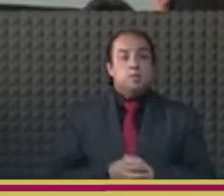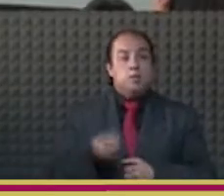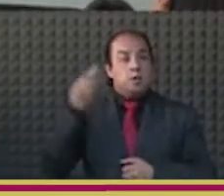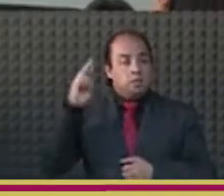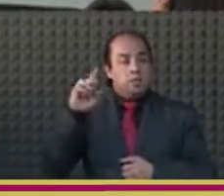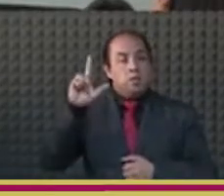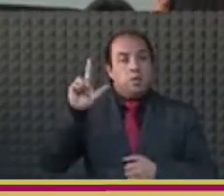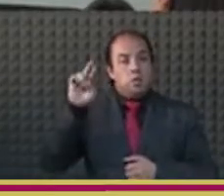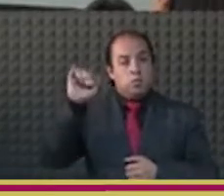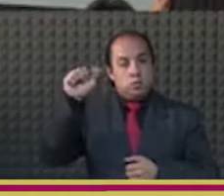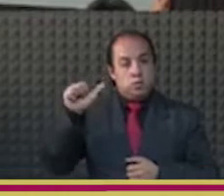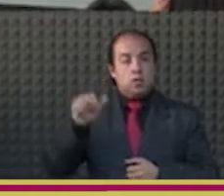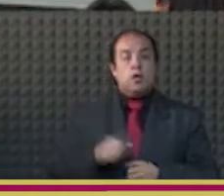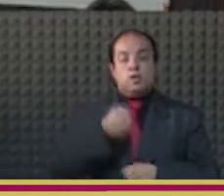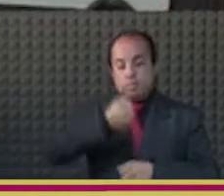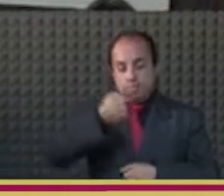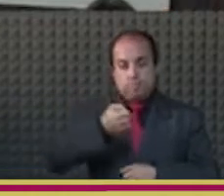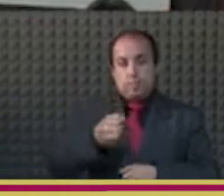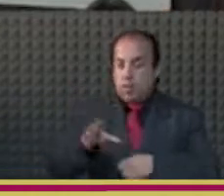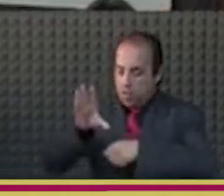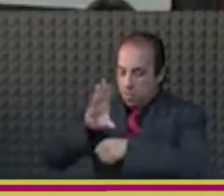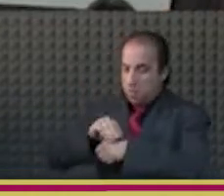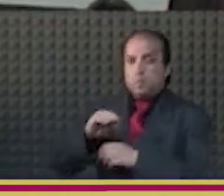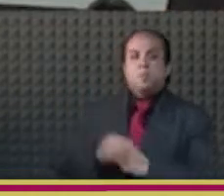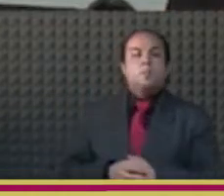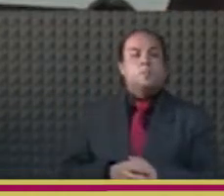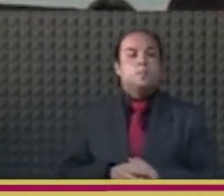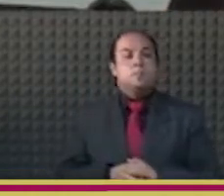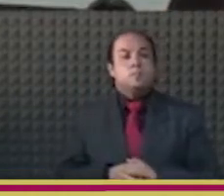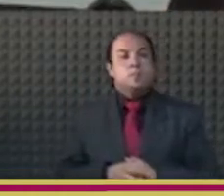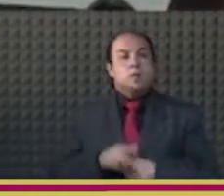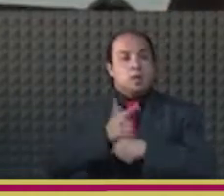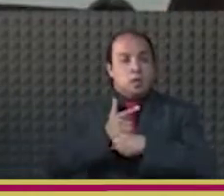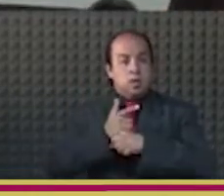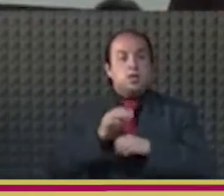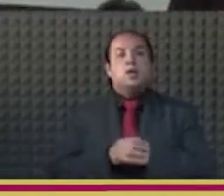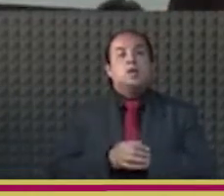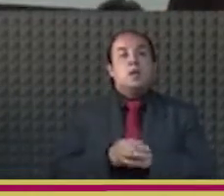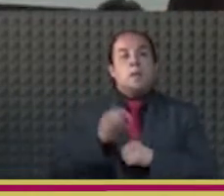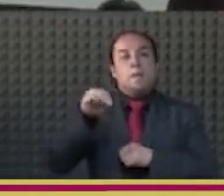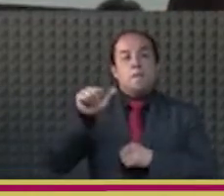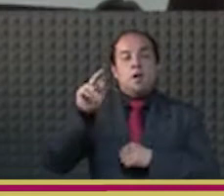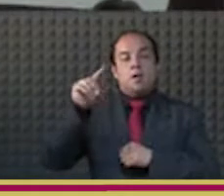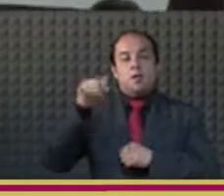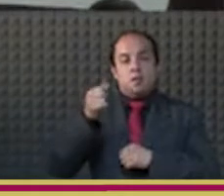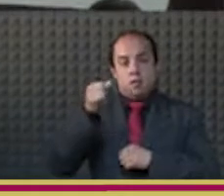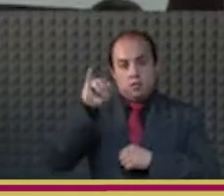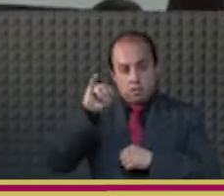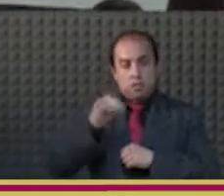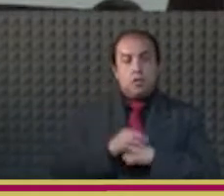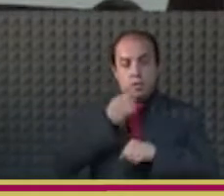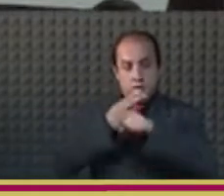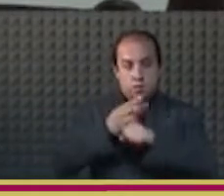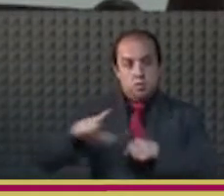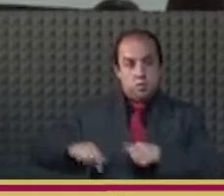Luisa María, alcalde, un saludo con su permiso. Licenciado Martí Batres, secretario de Gobierno de la Ciudad de México.